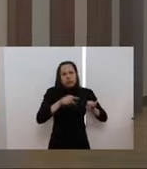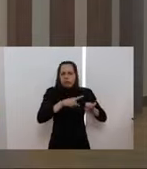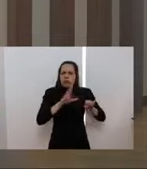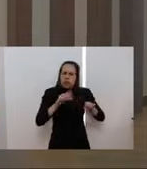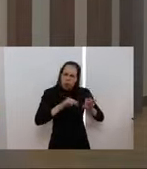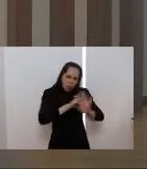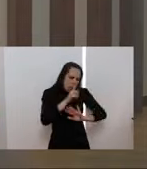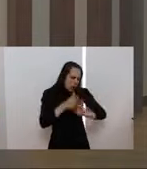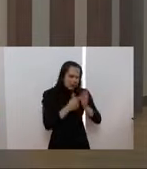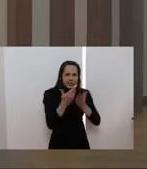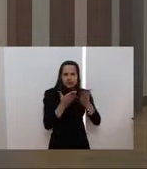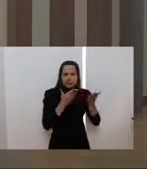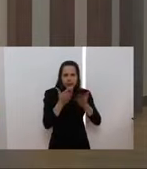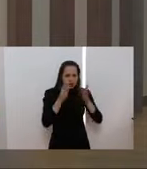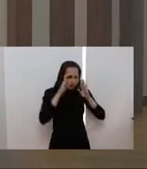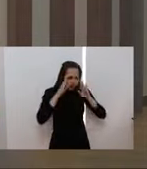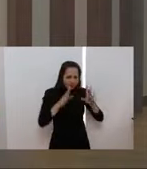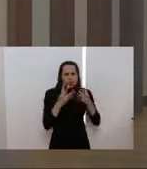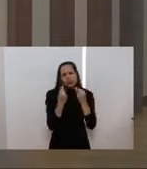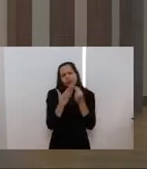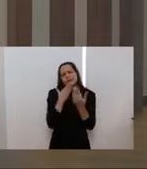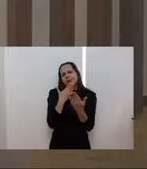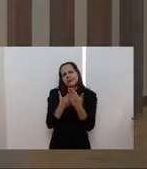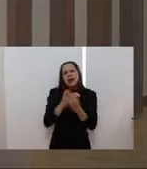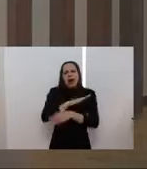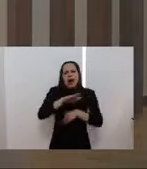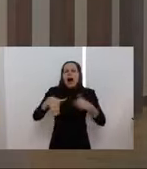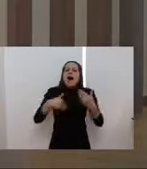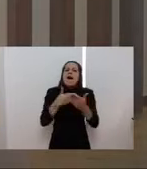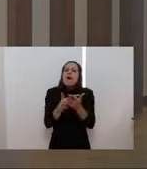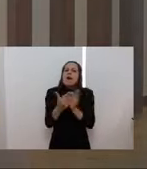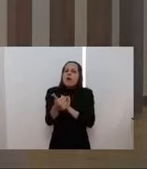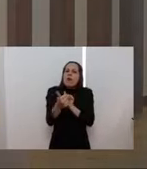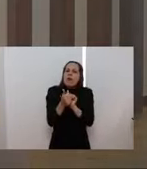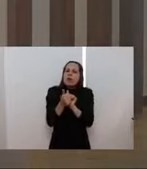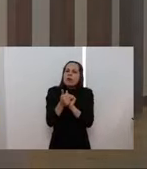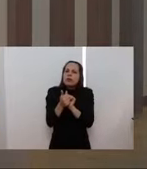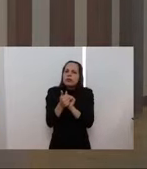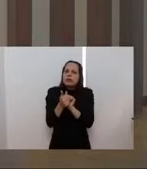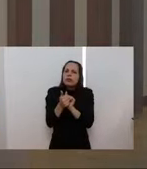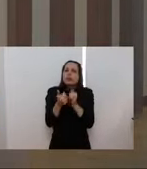prestan en nuestra institución muchas gracias a todos por acompañarnos y